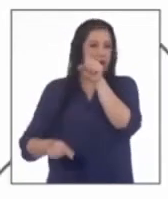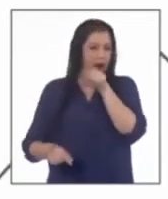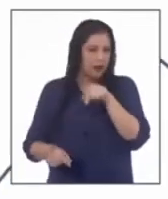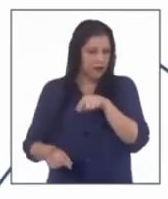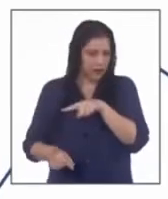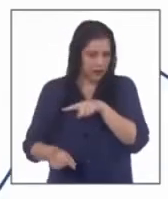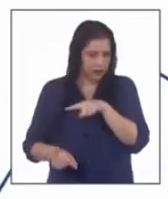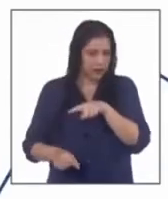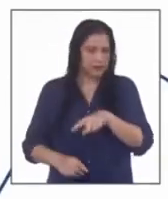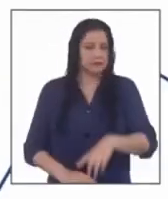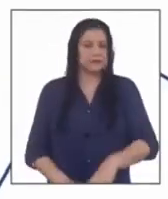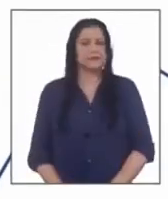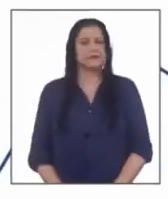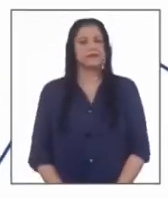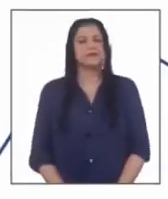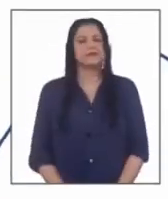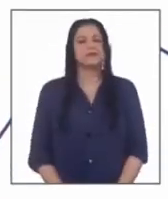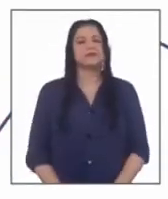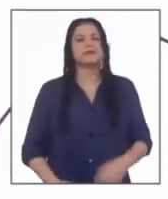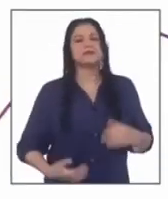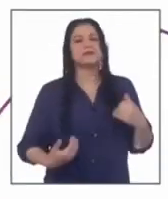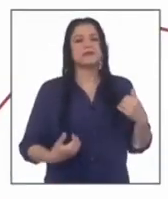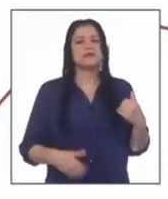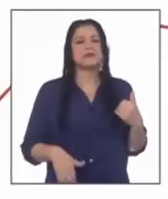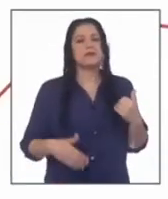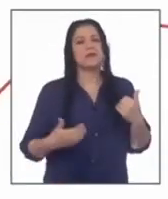infinito, abierto en más infinito.